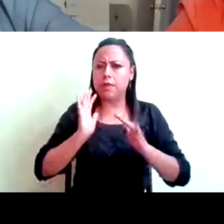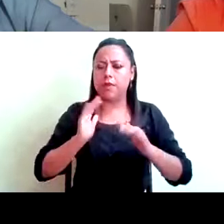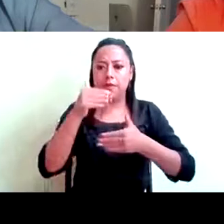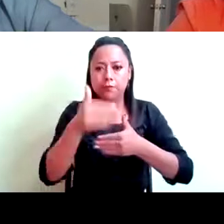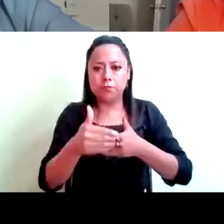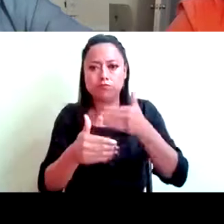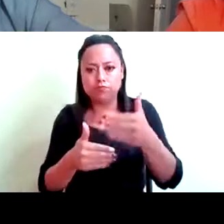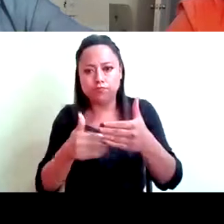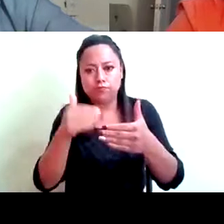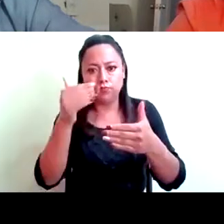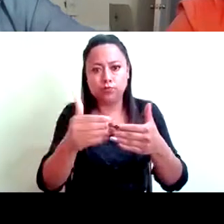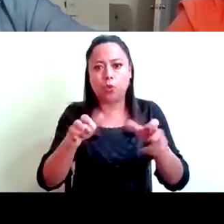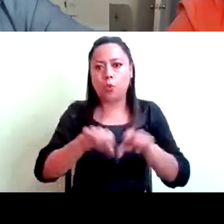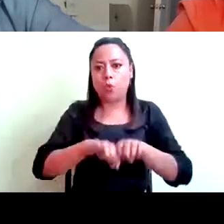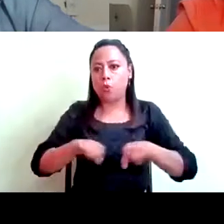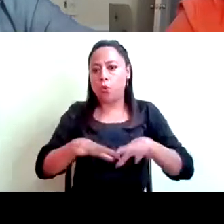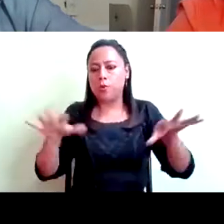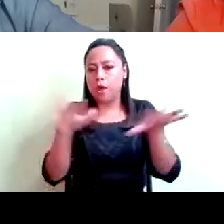la reforma del